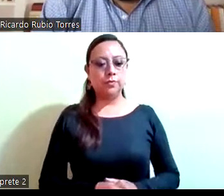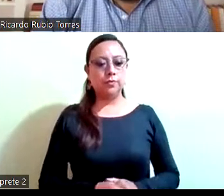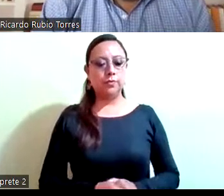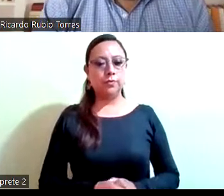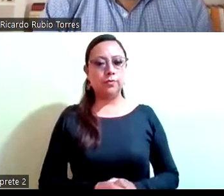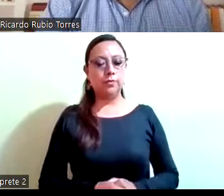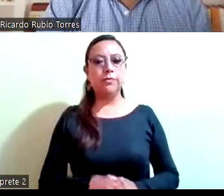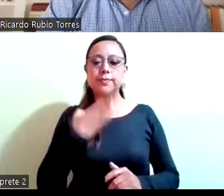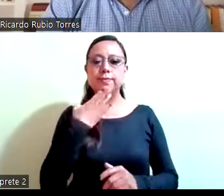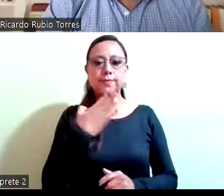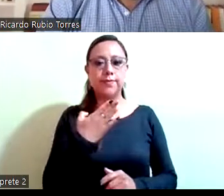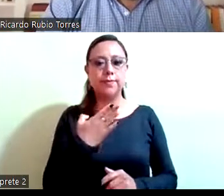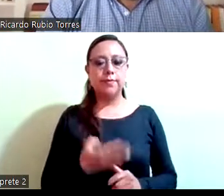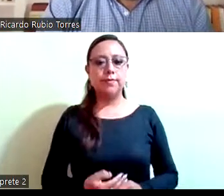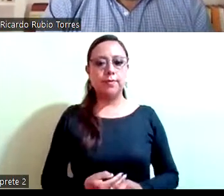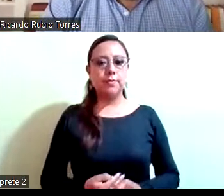Bien.